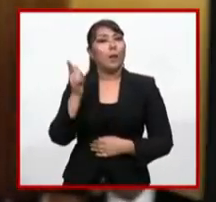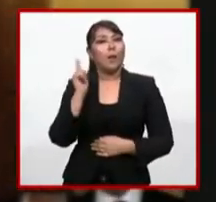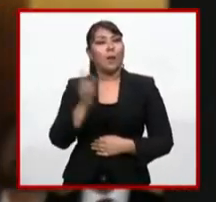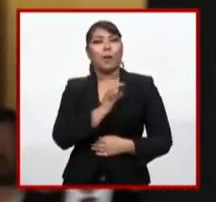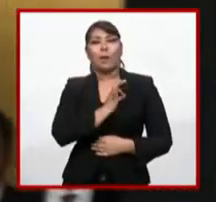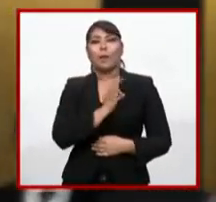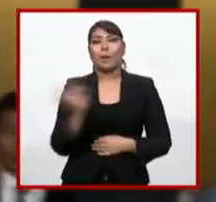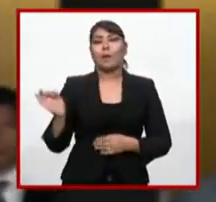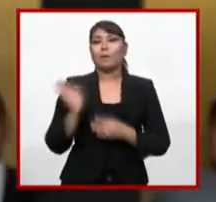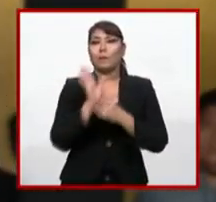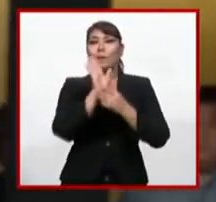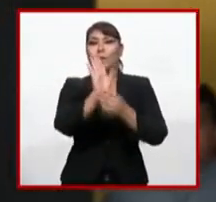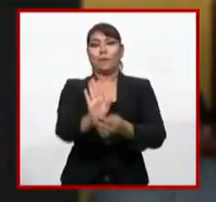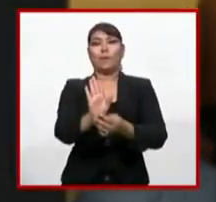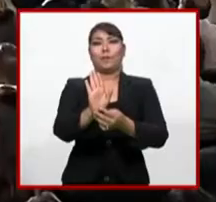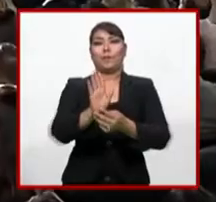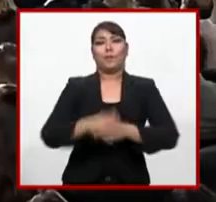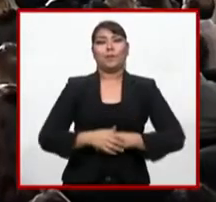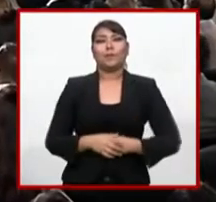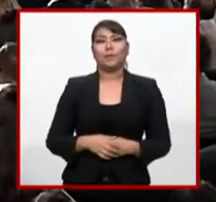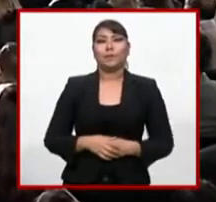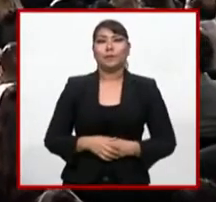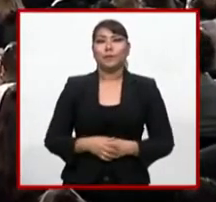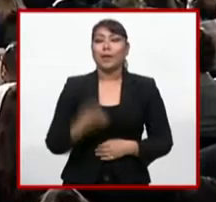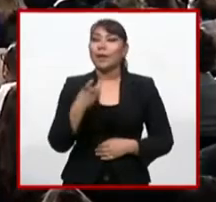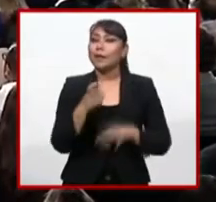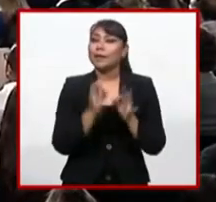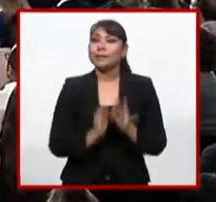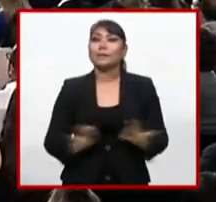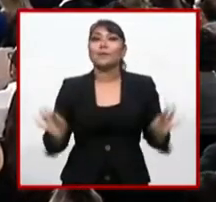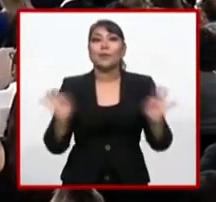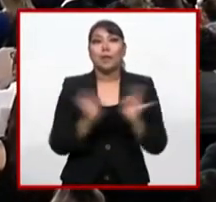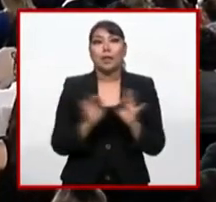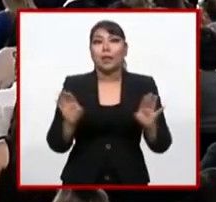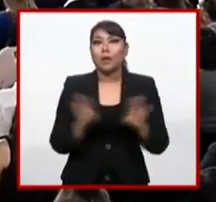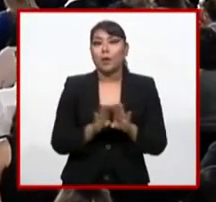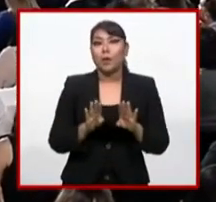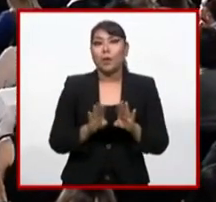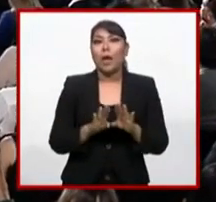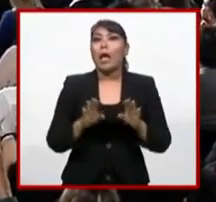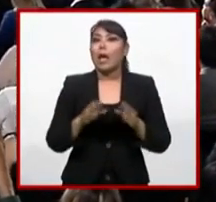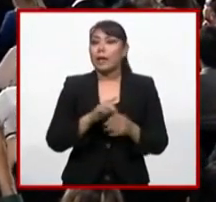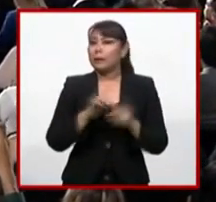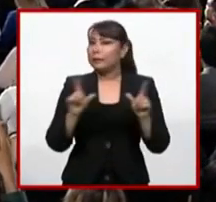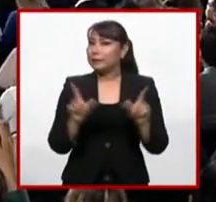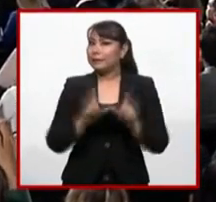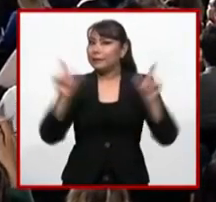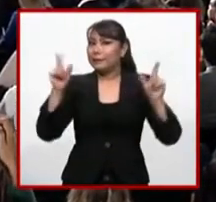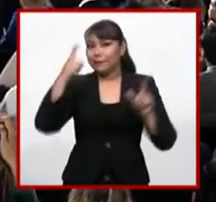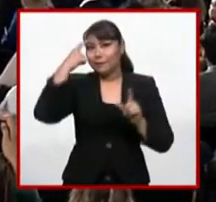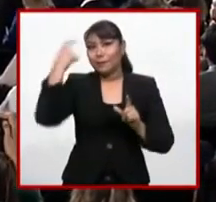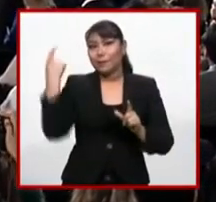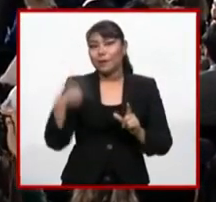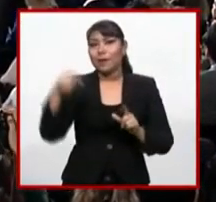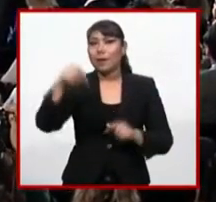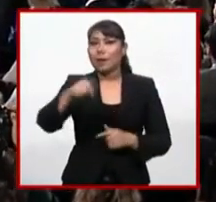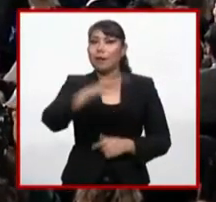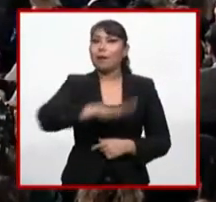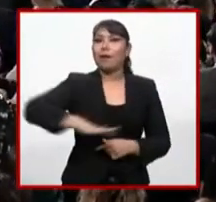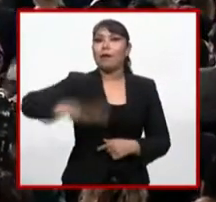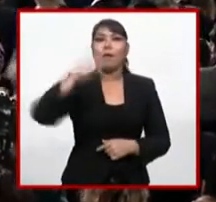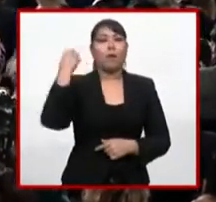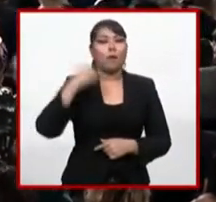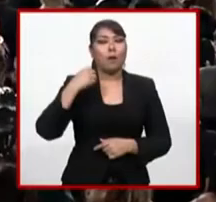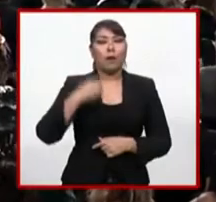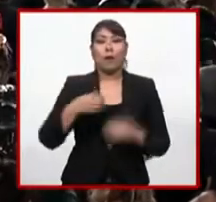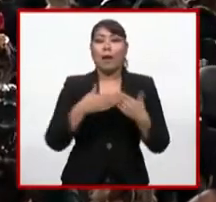las pantallas, haciendo hincapié de que están listos para abrir un campus aquí en el estado de Oaxaca y